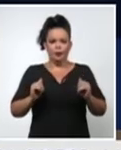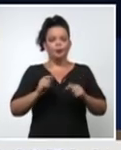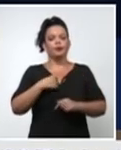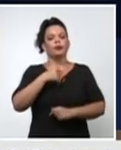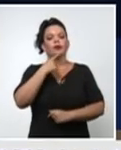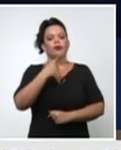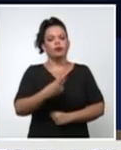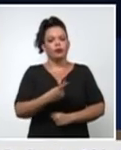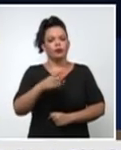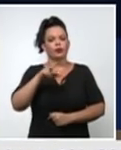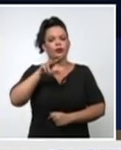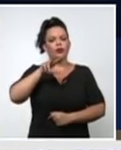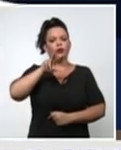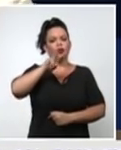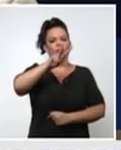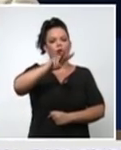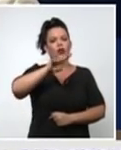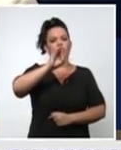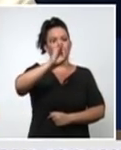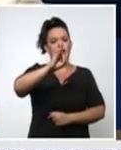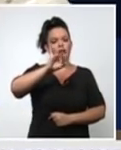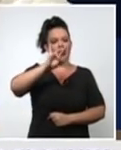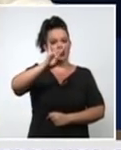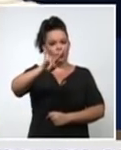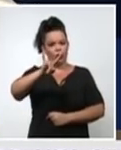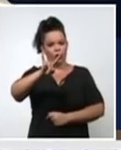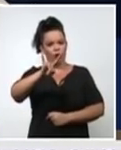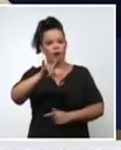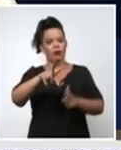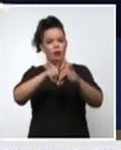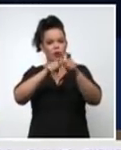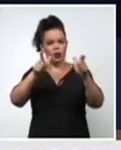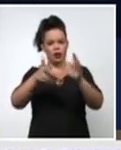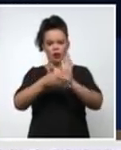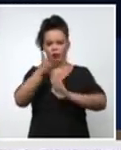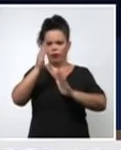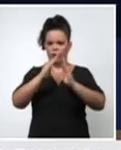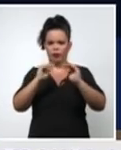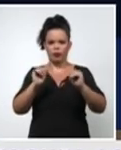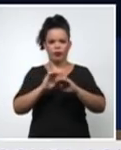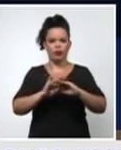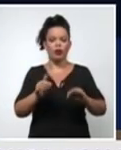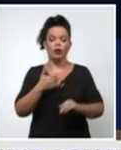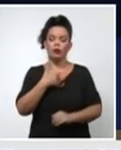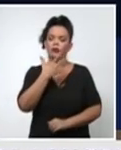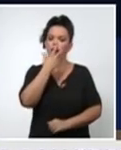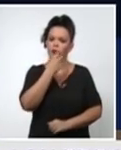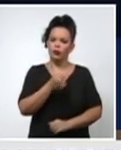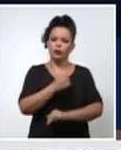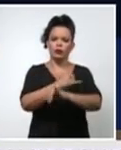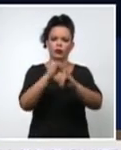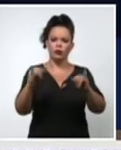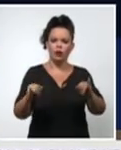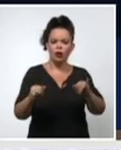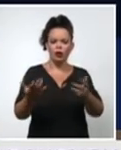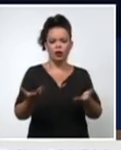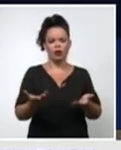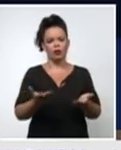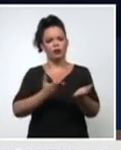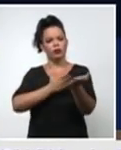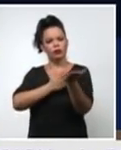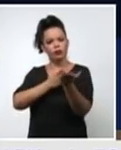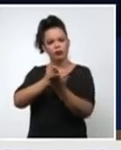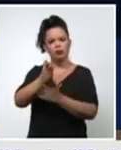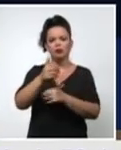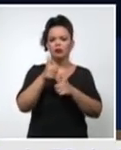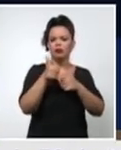279. Y ya incluso, casi ni me gusta decir que la evolución clínica es bastante estable, que no